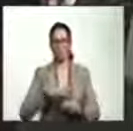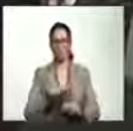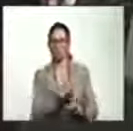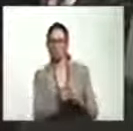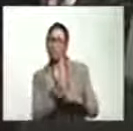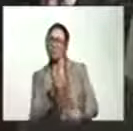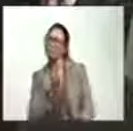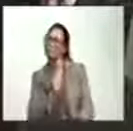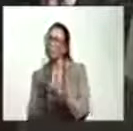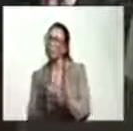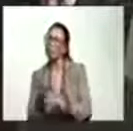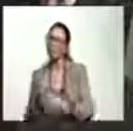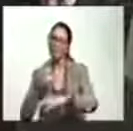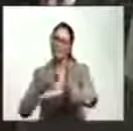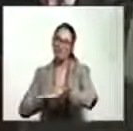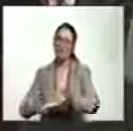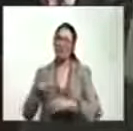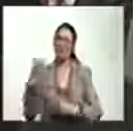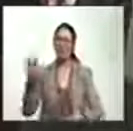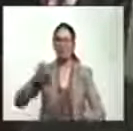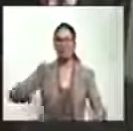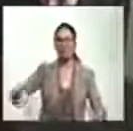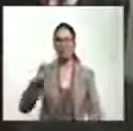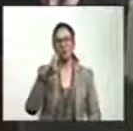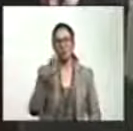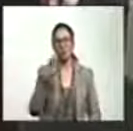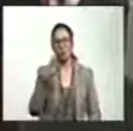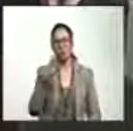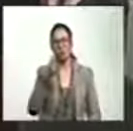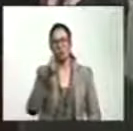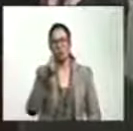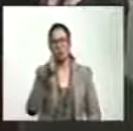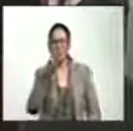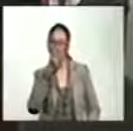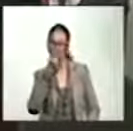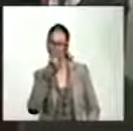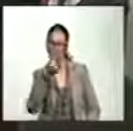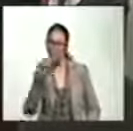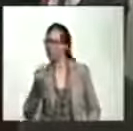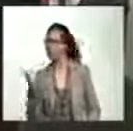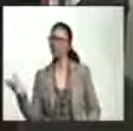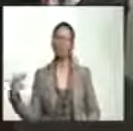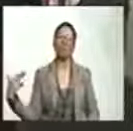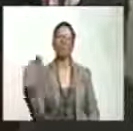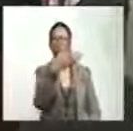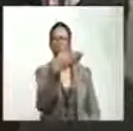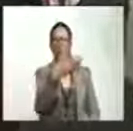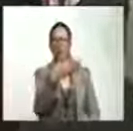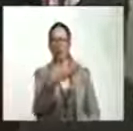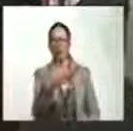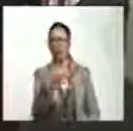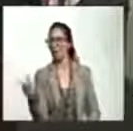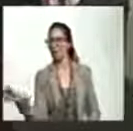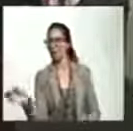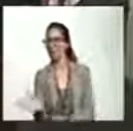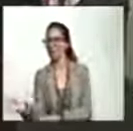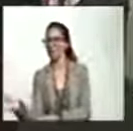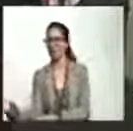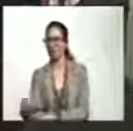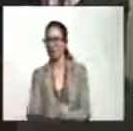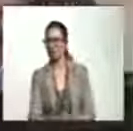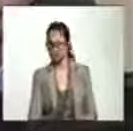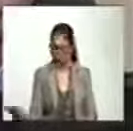la represa de Urrá y se fue para el Ubérrimo. La próxima vez me dice, lo espero, y vaya con Márquez y con